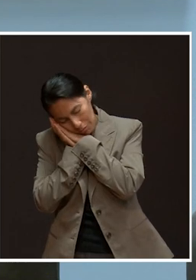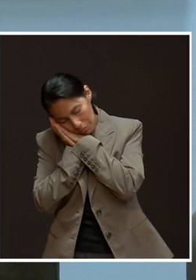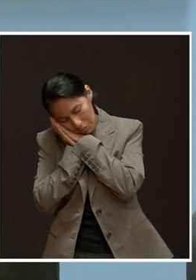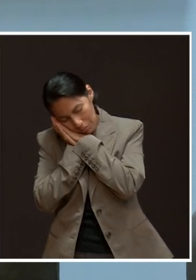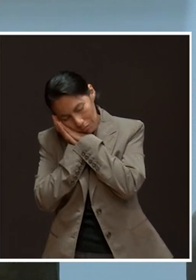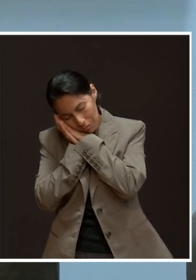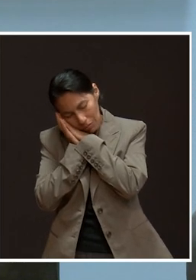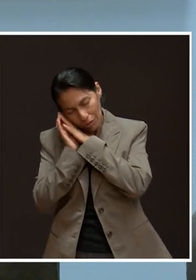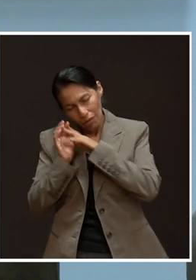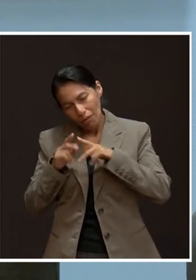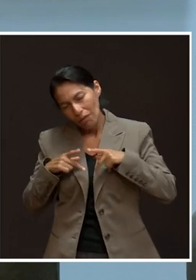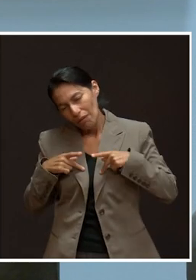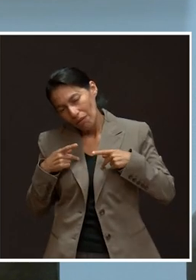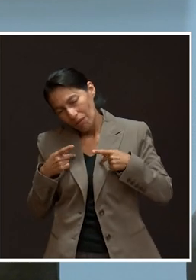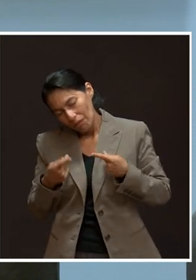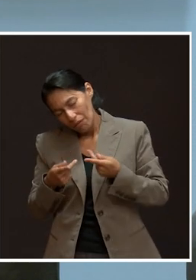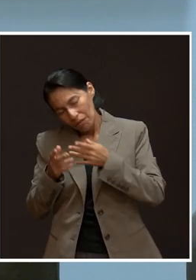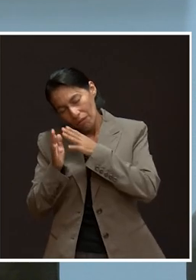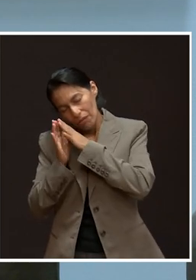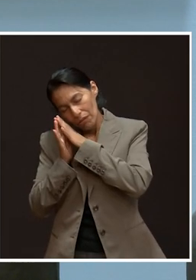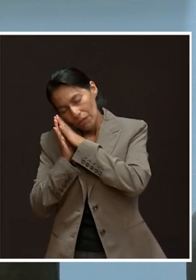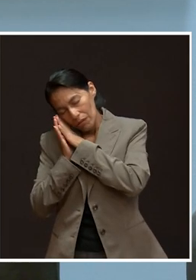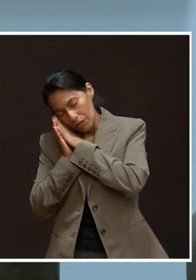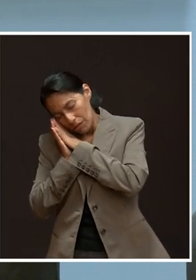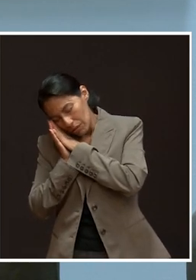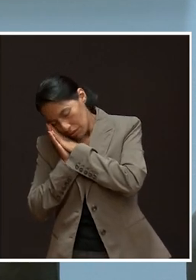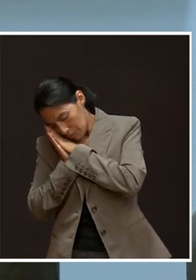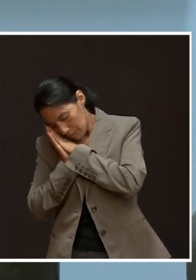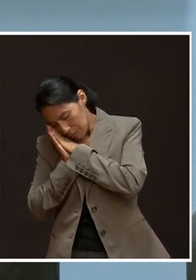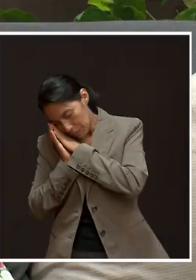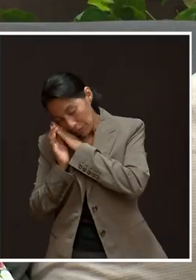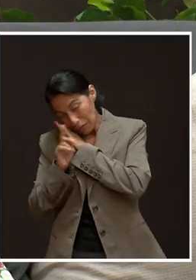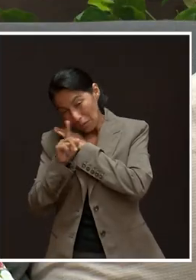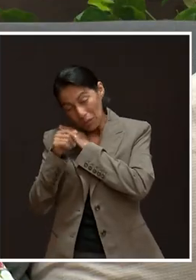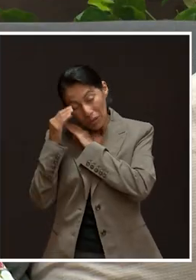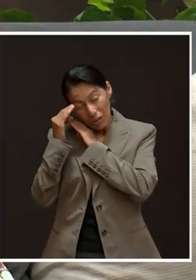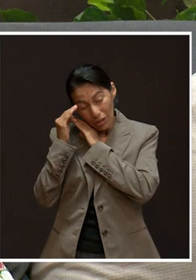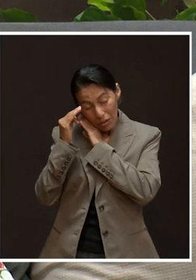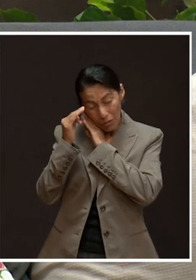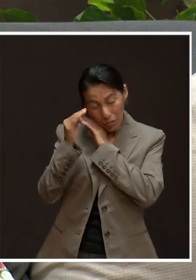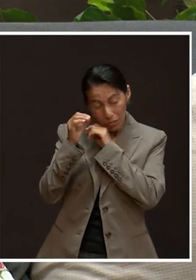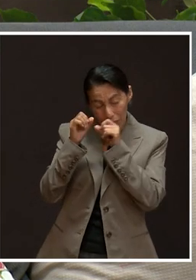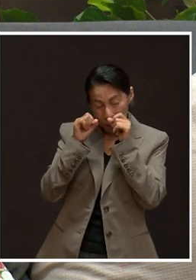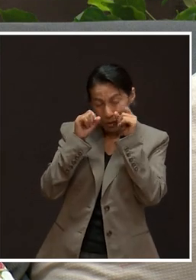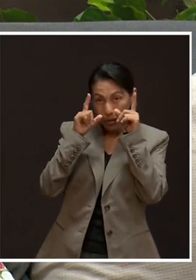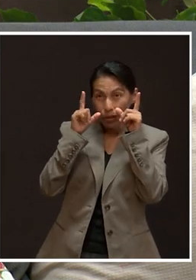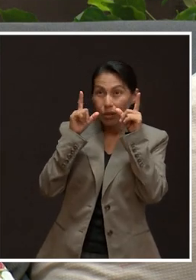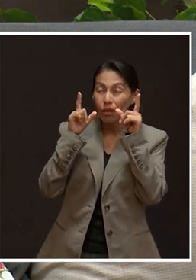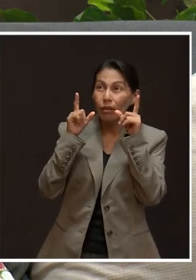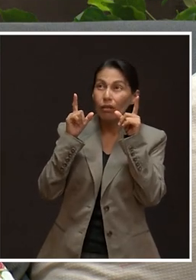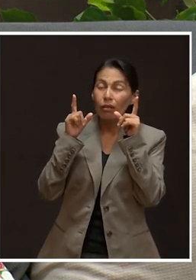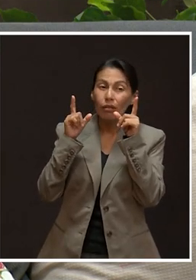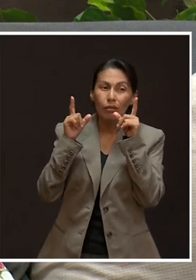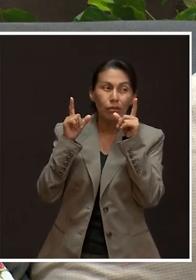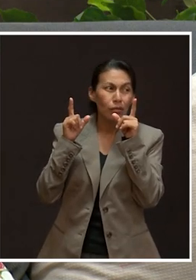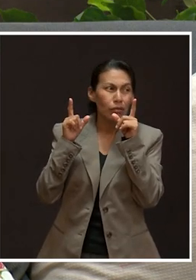dormí. entonces, después de que pasó un largo rato, este, yo me levanté, y yo dije,